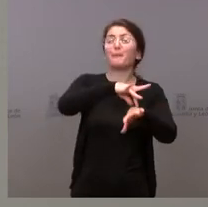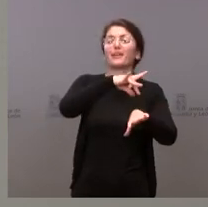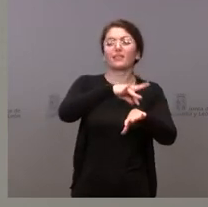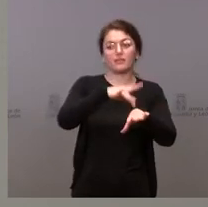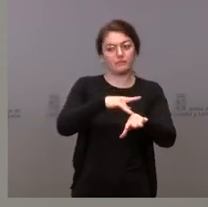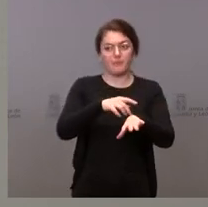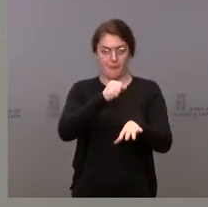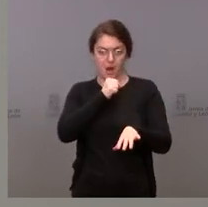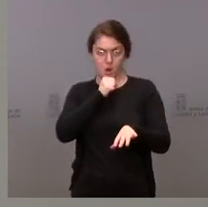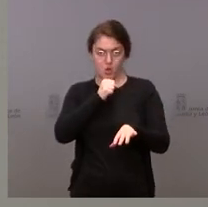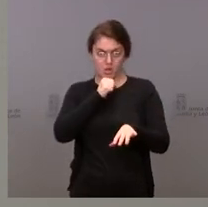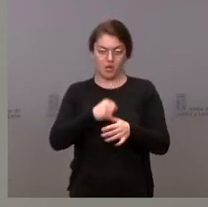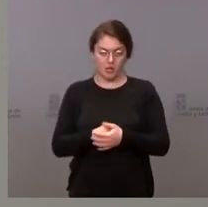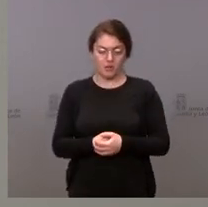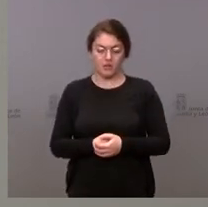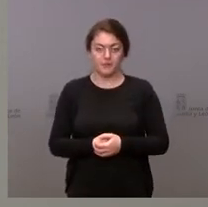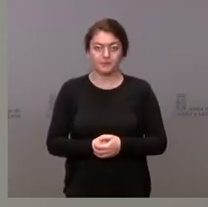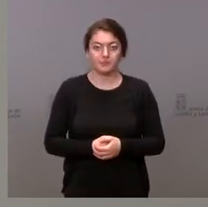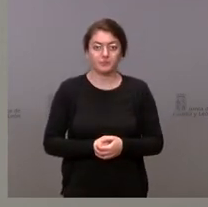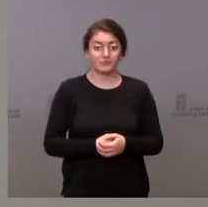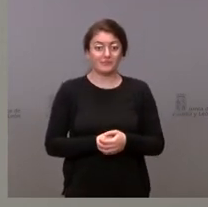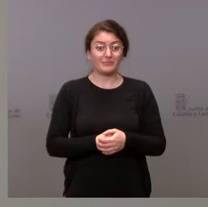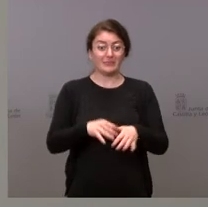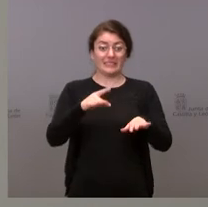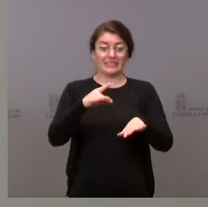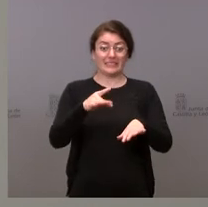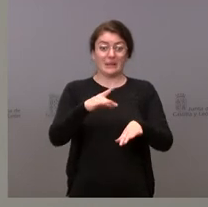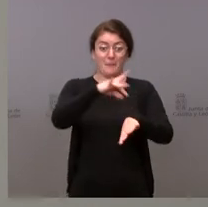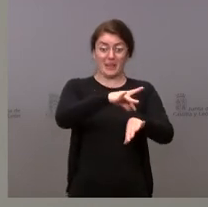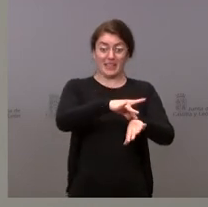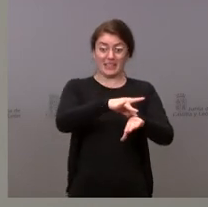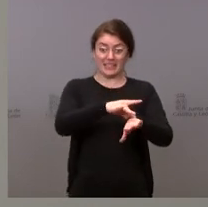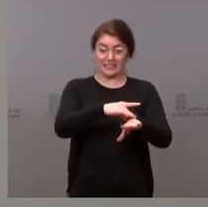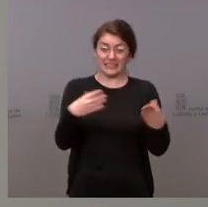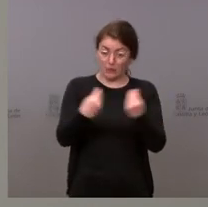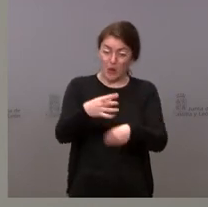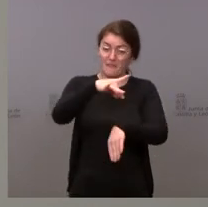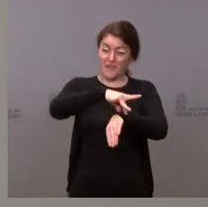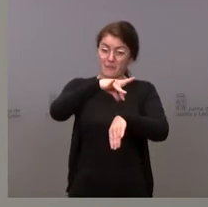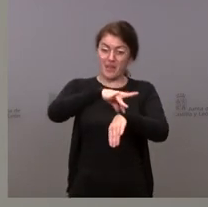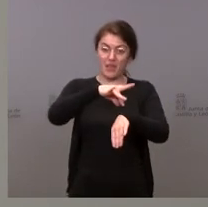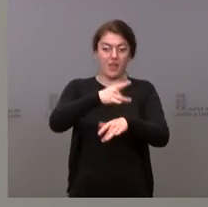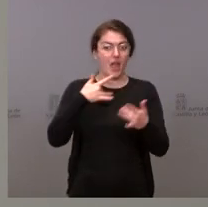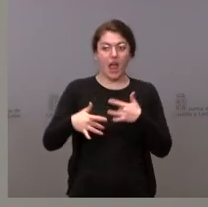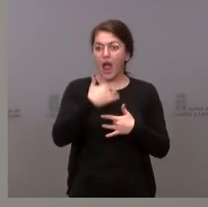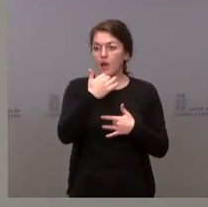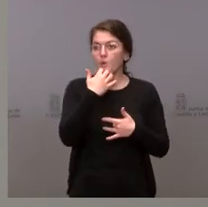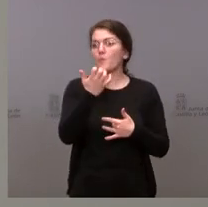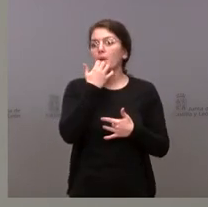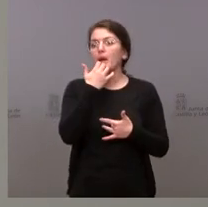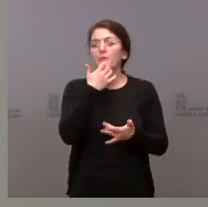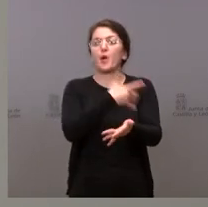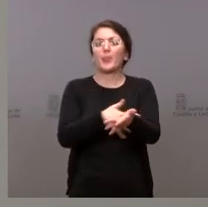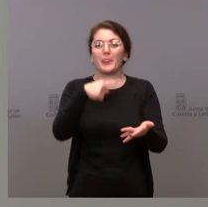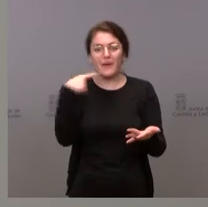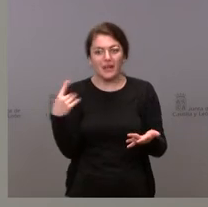precisamente lo ha querido hacer así con enfermedades concomitantes de cierta importancia como pueden ser la diabetes mellitus la hipertensión arterial